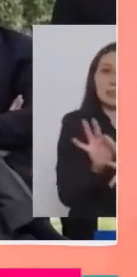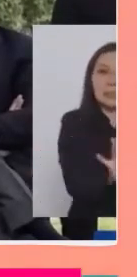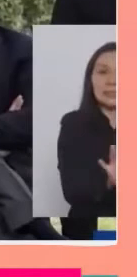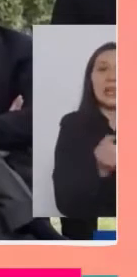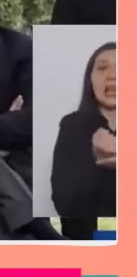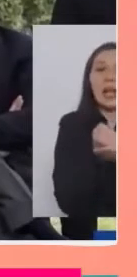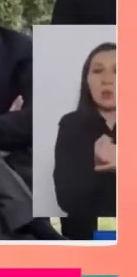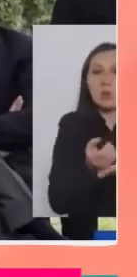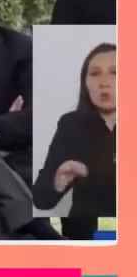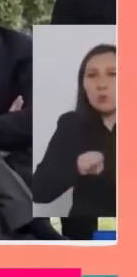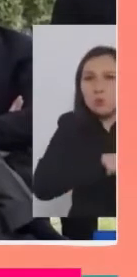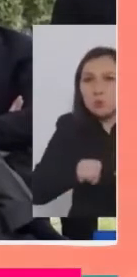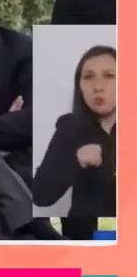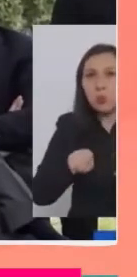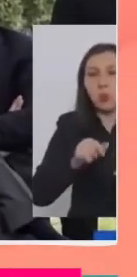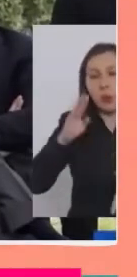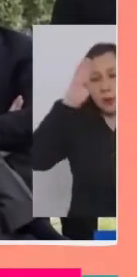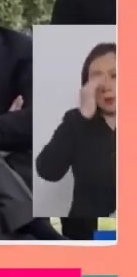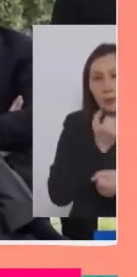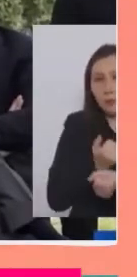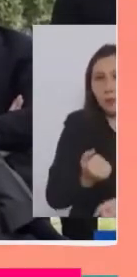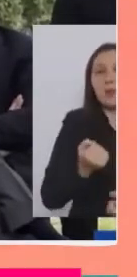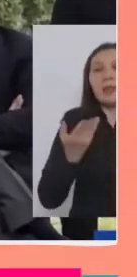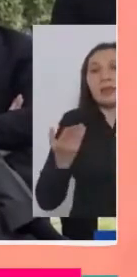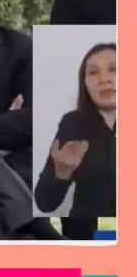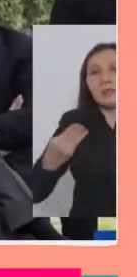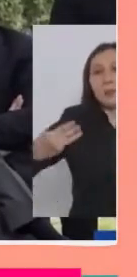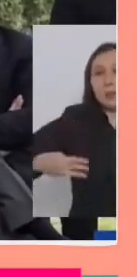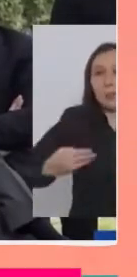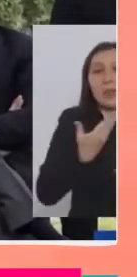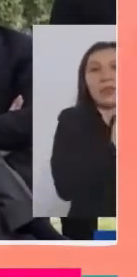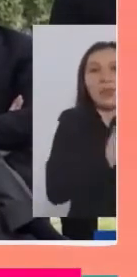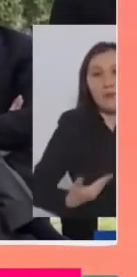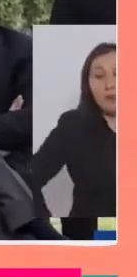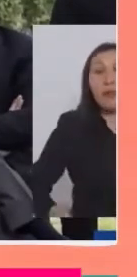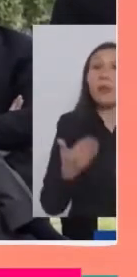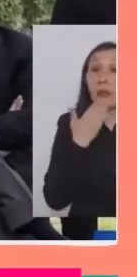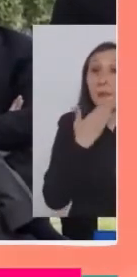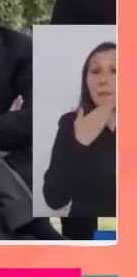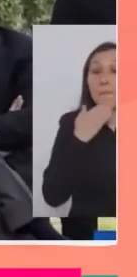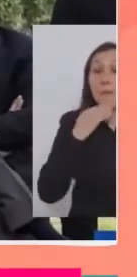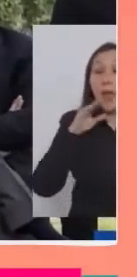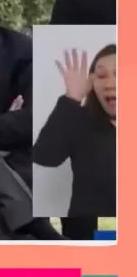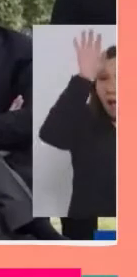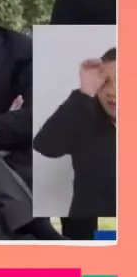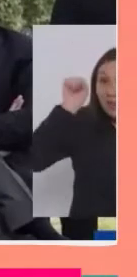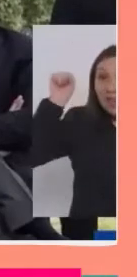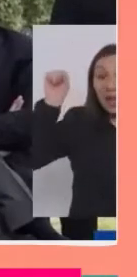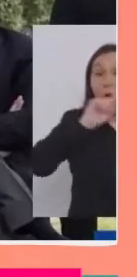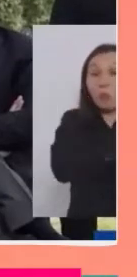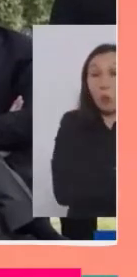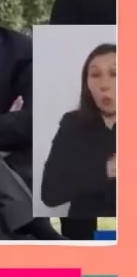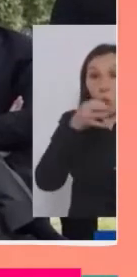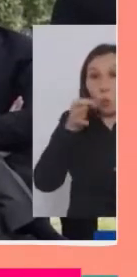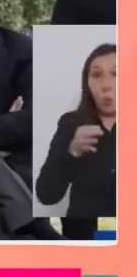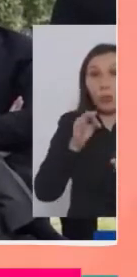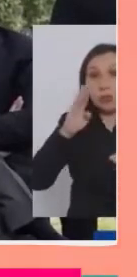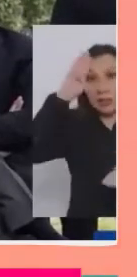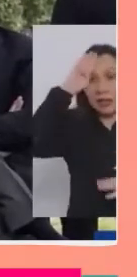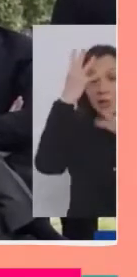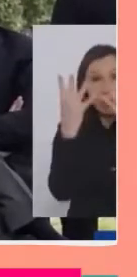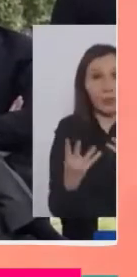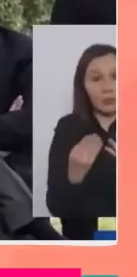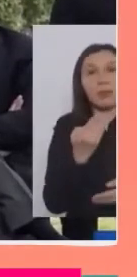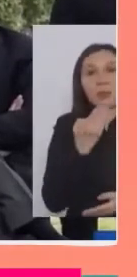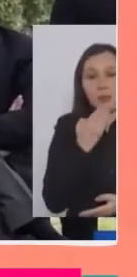que encerrarse en sus casas, luego encerrarse dentro de sus calles, sus pasajes, lo vemos como un retroceso. Yo lo